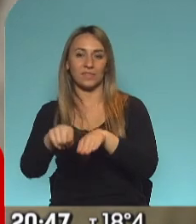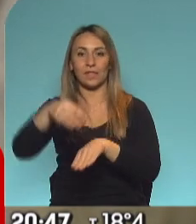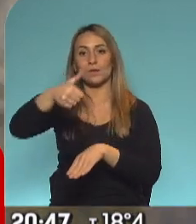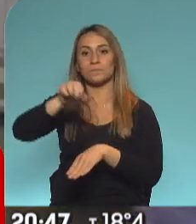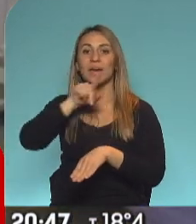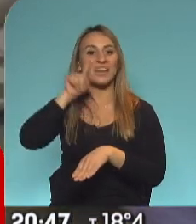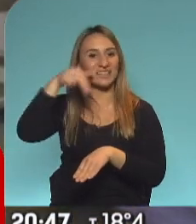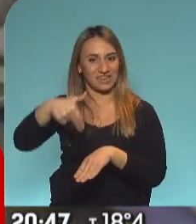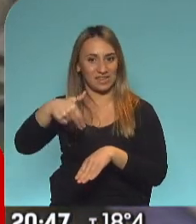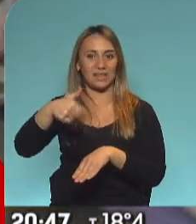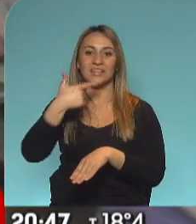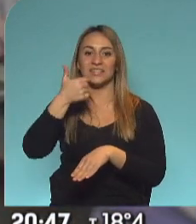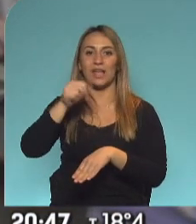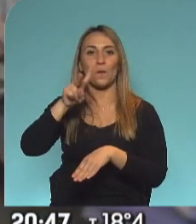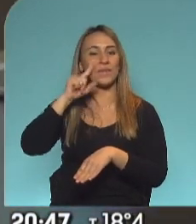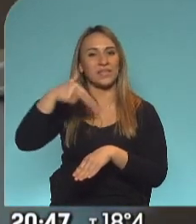sabios